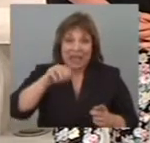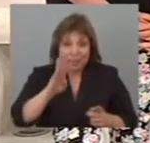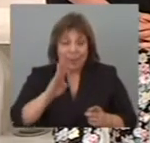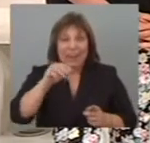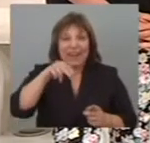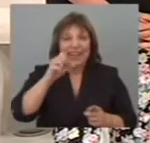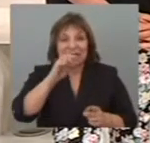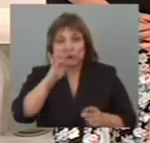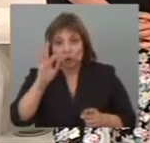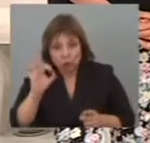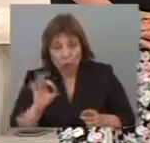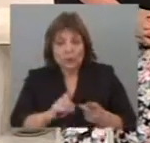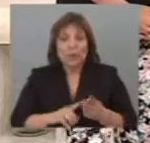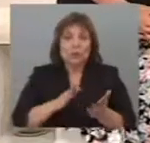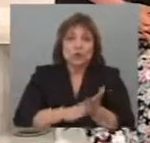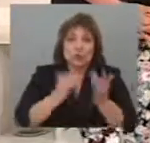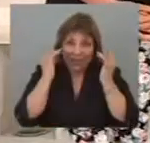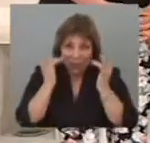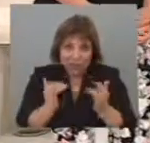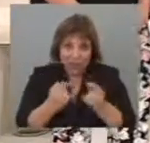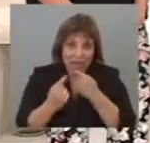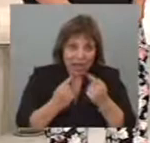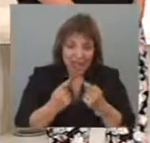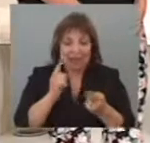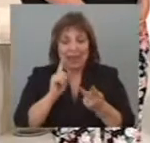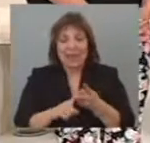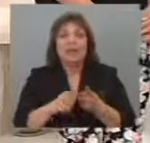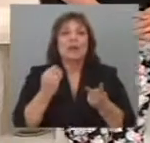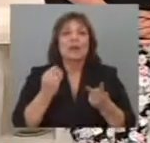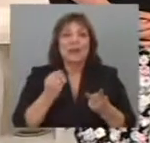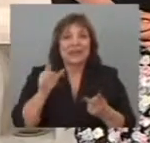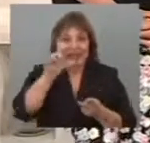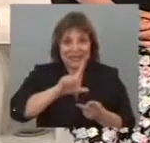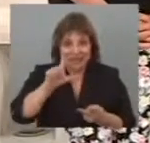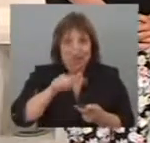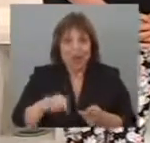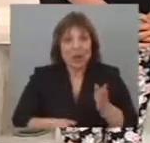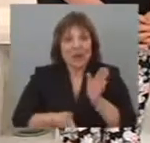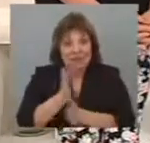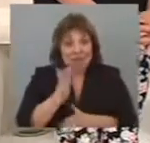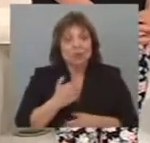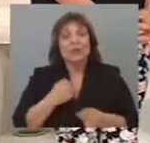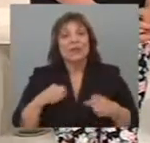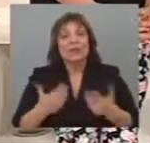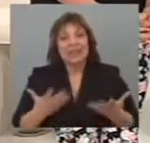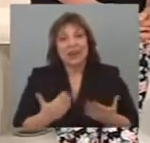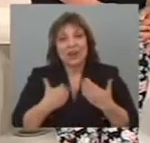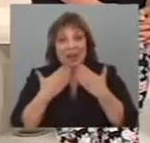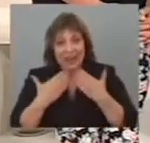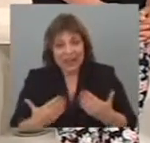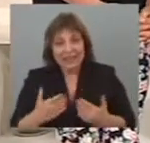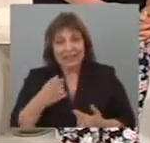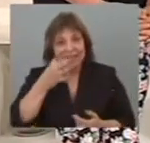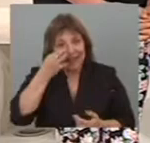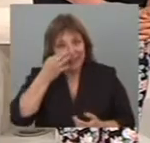Neto, hablando a propósito de la educación y en especial qué está pasando en los liceos. Nos vamos. Antes quiero agradecer el testimonio de